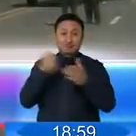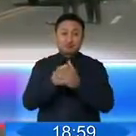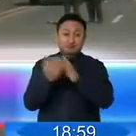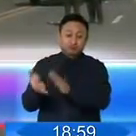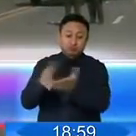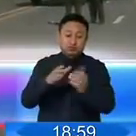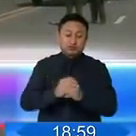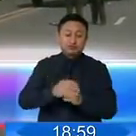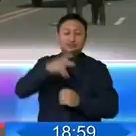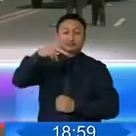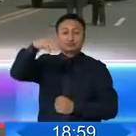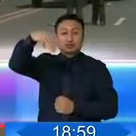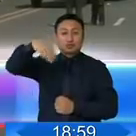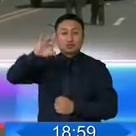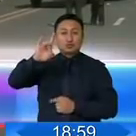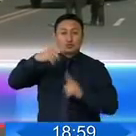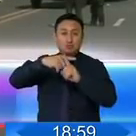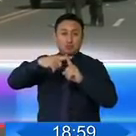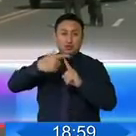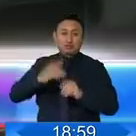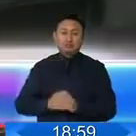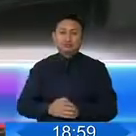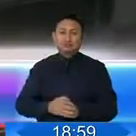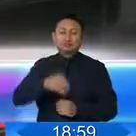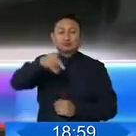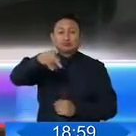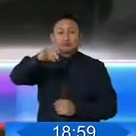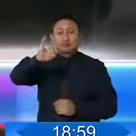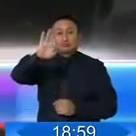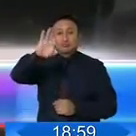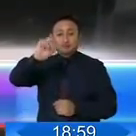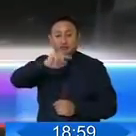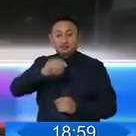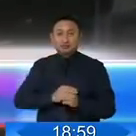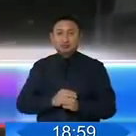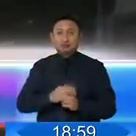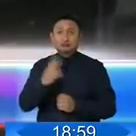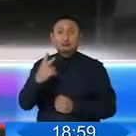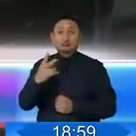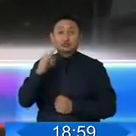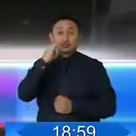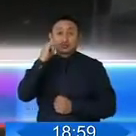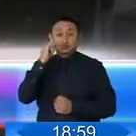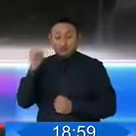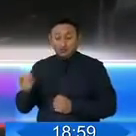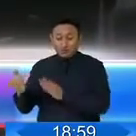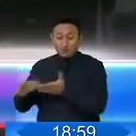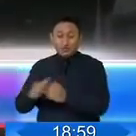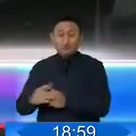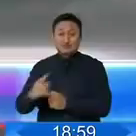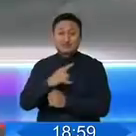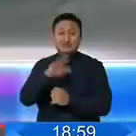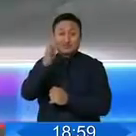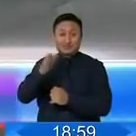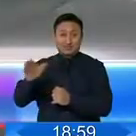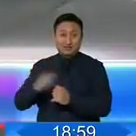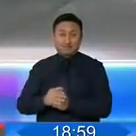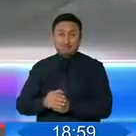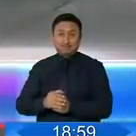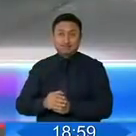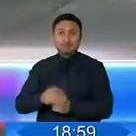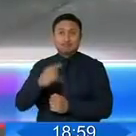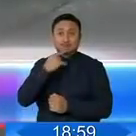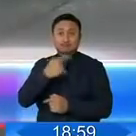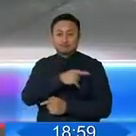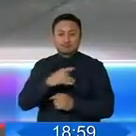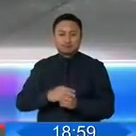el kilómetro 8.5 de la vía Pifo Papayacta. Los allegados de los dos menores que viajaban en el vehículo tipo 4x4 comentaron que en el